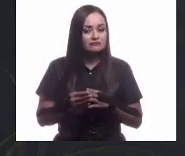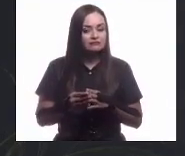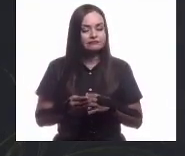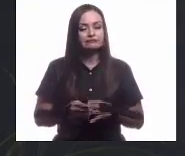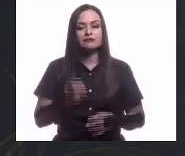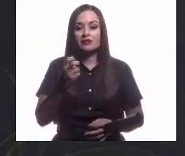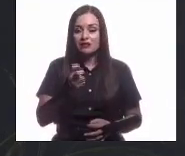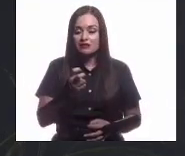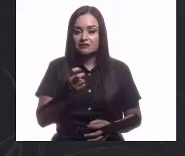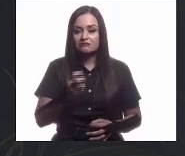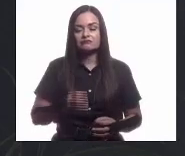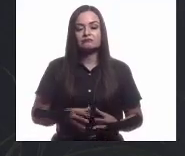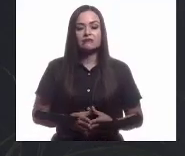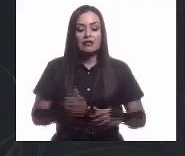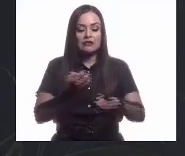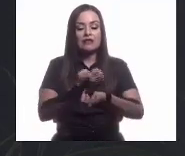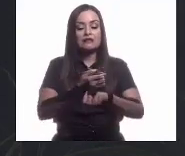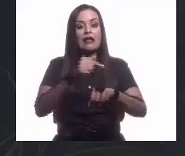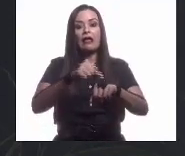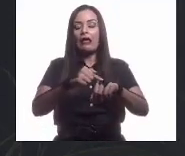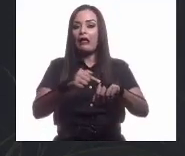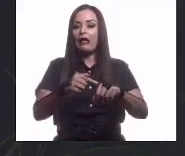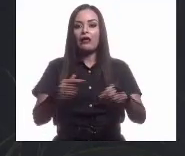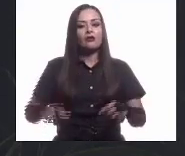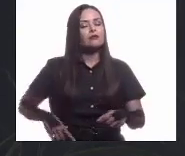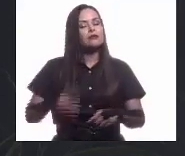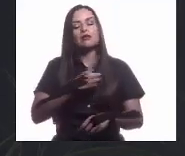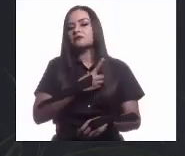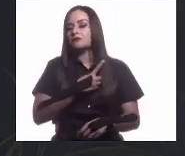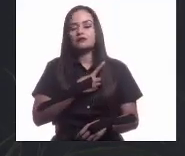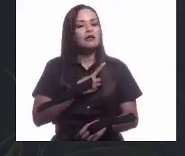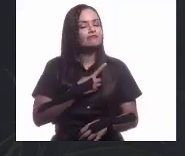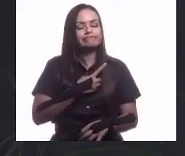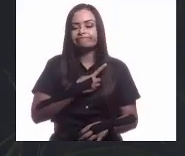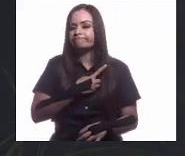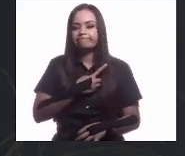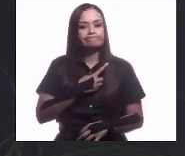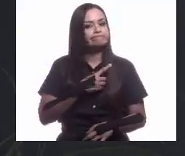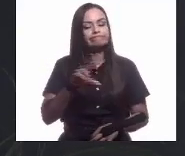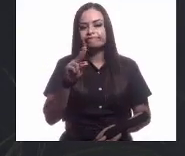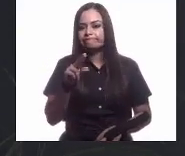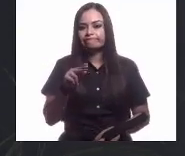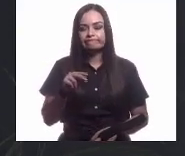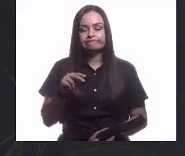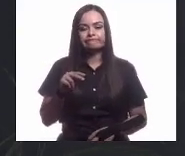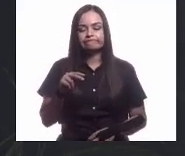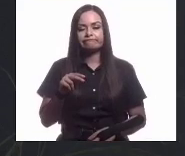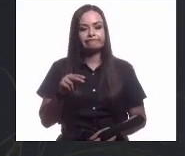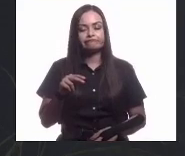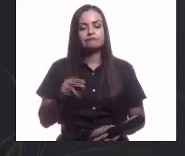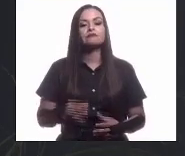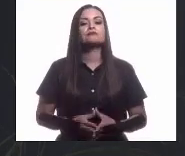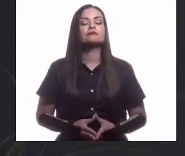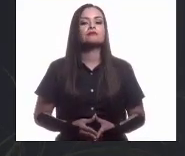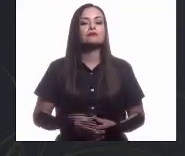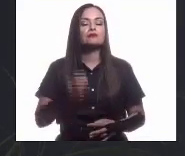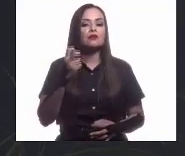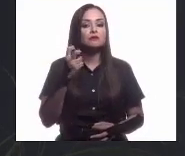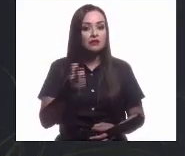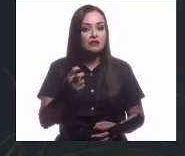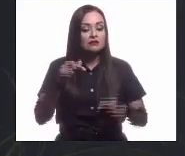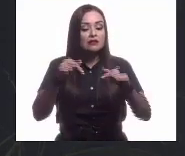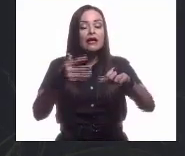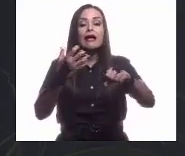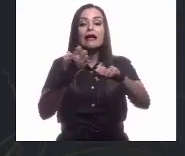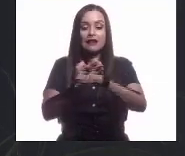anarquía. Imponer el imperio de la ley o salvar vidas no son opciones que se contraponen. Por el contrario, el